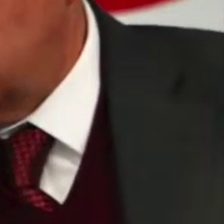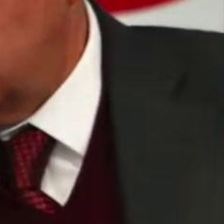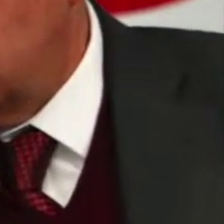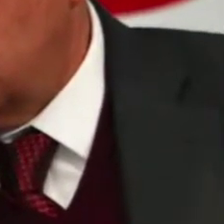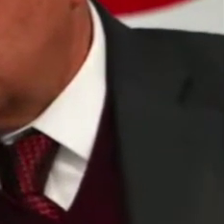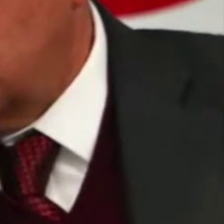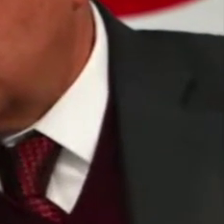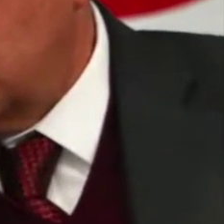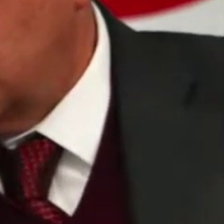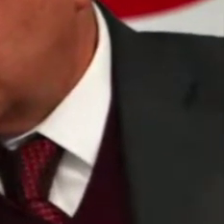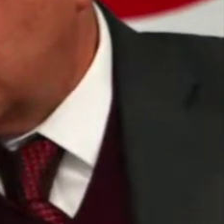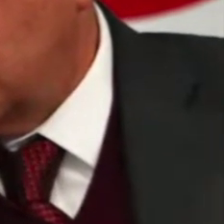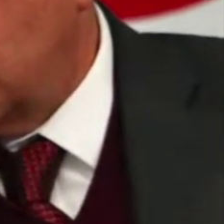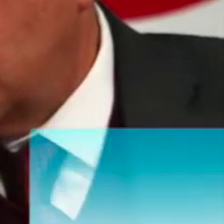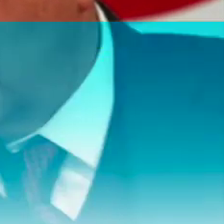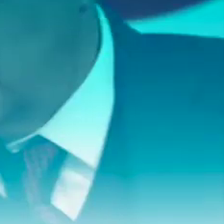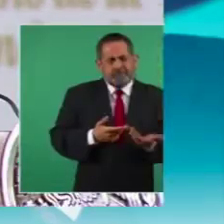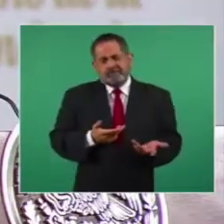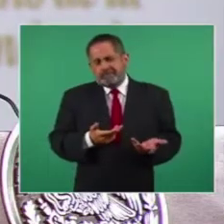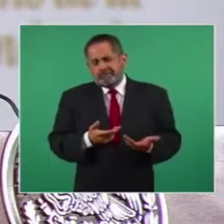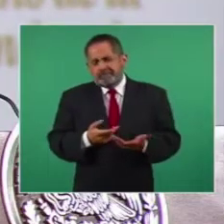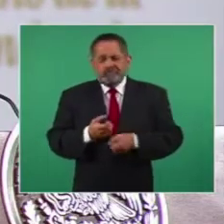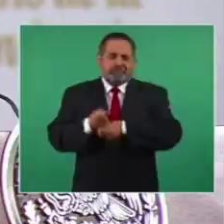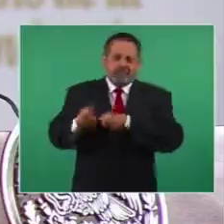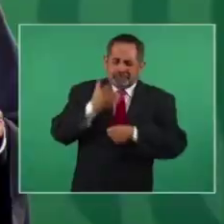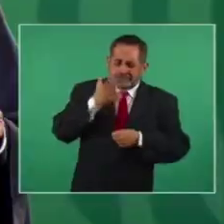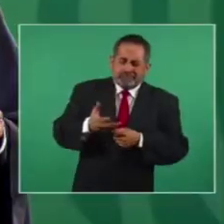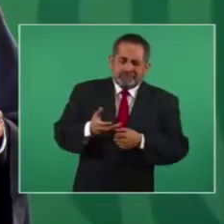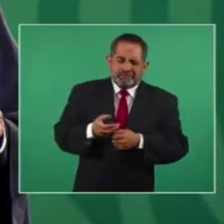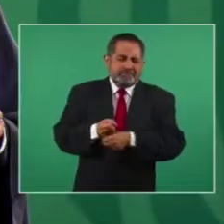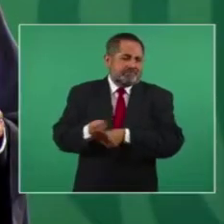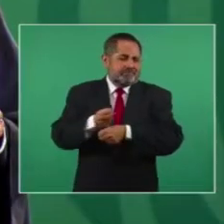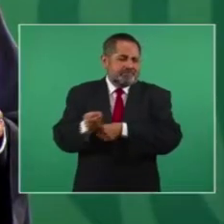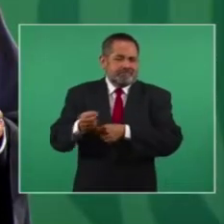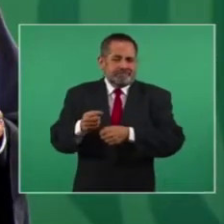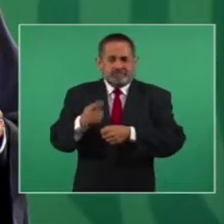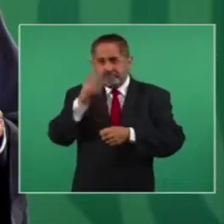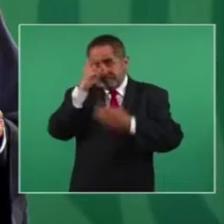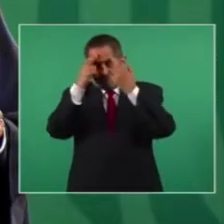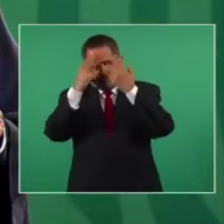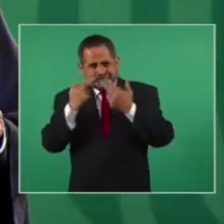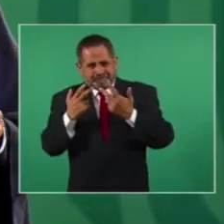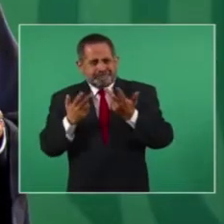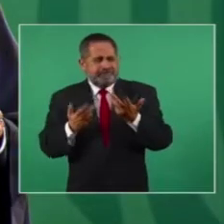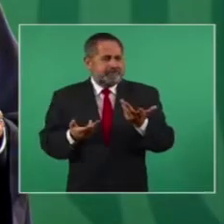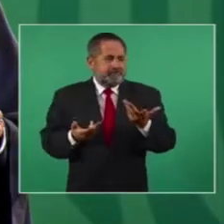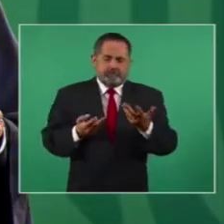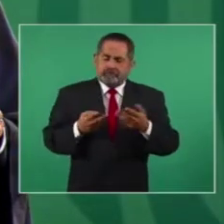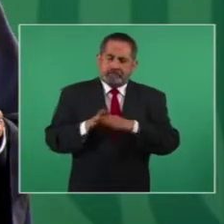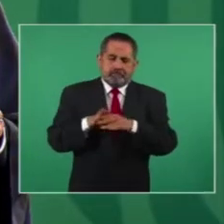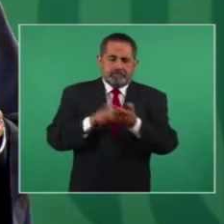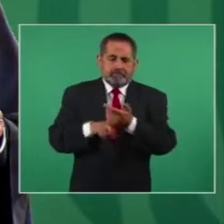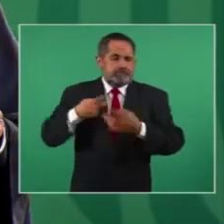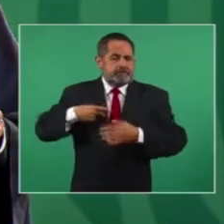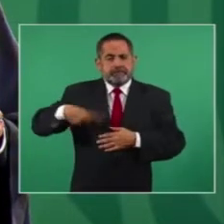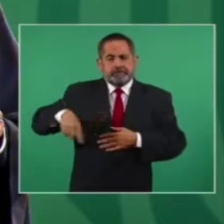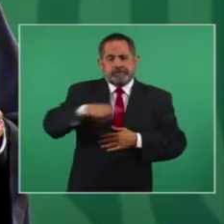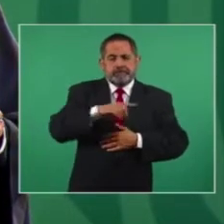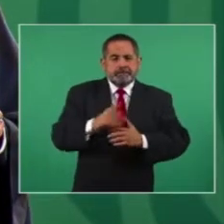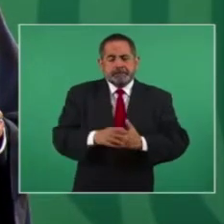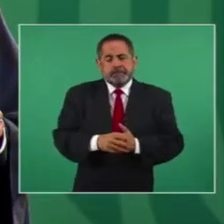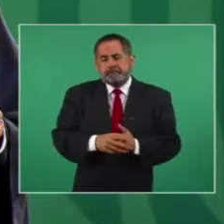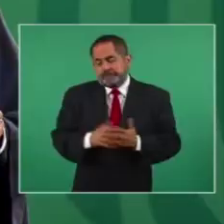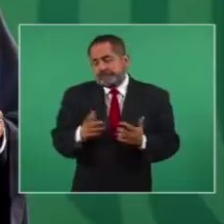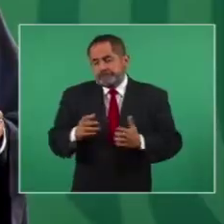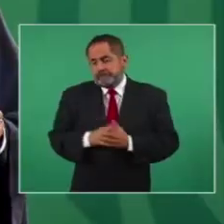país vía la agenda legislativa que nos propusimos, dijo Monreal. Se sabe que Sánchez Cordero llega para hacer contrapeso también